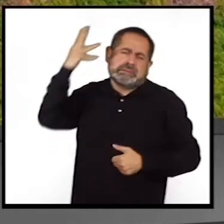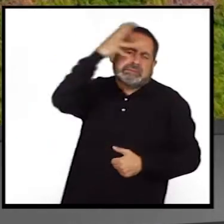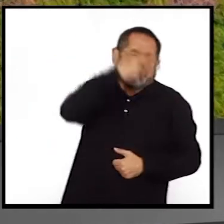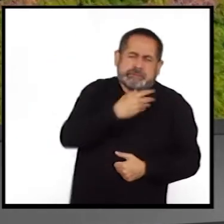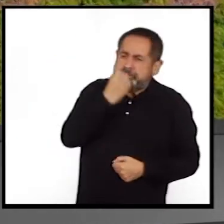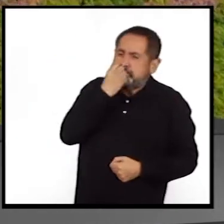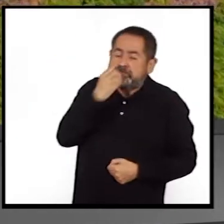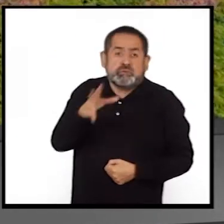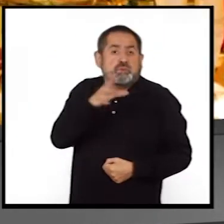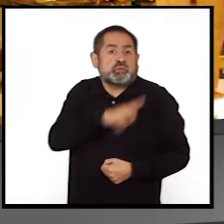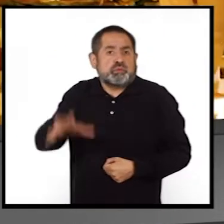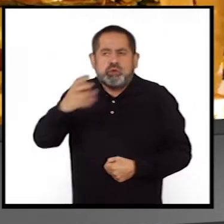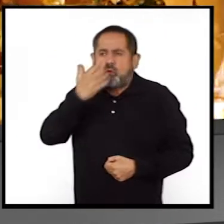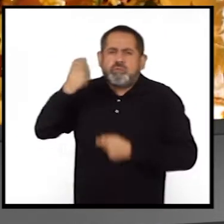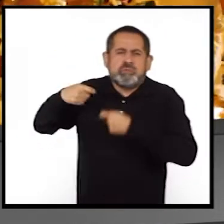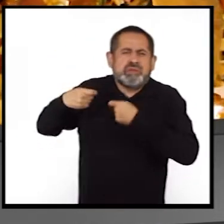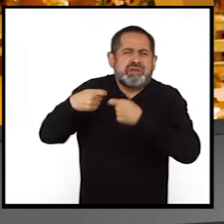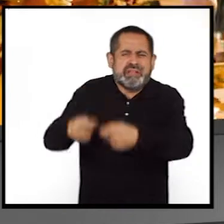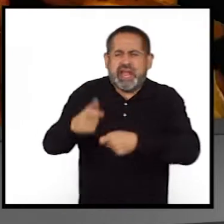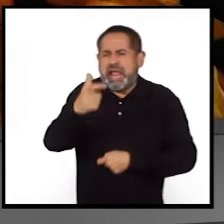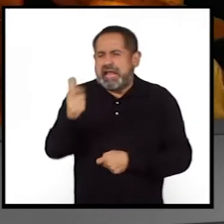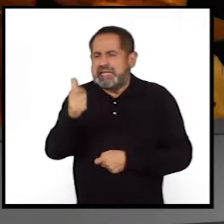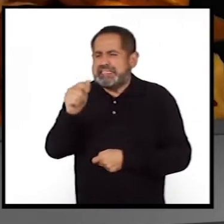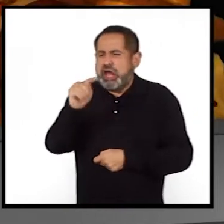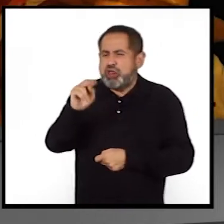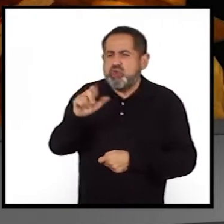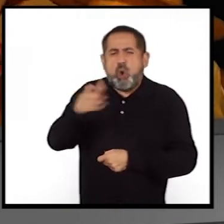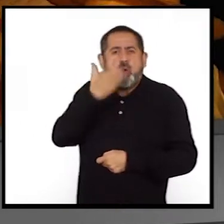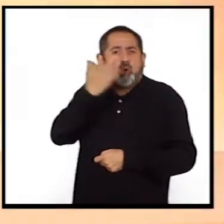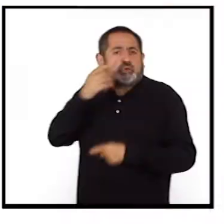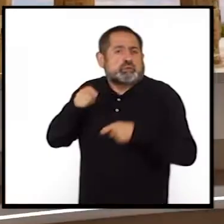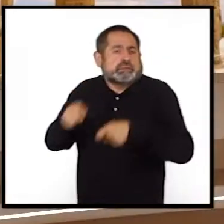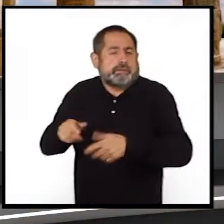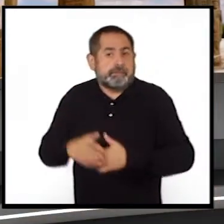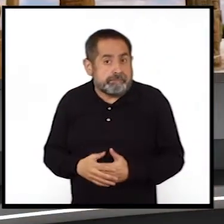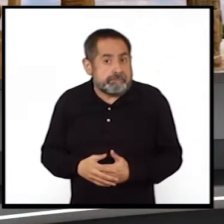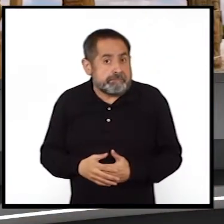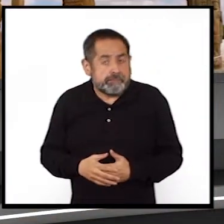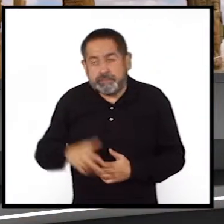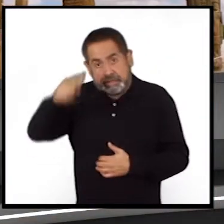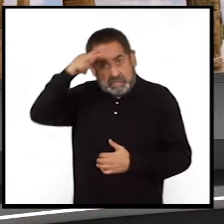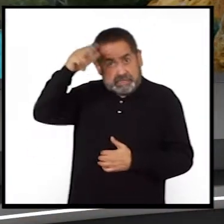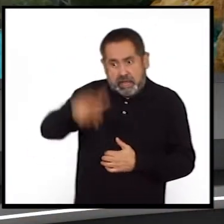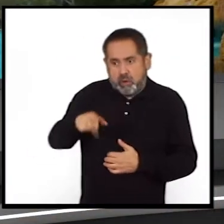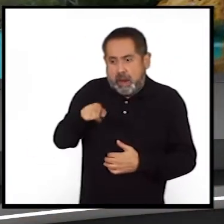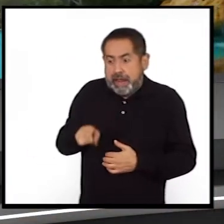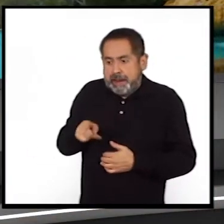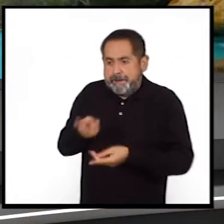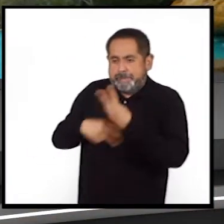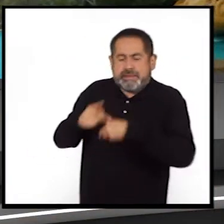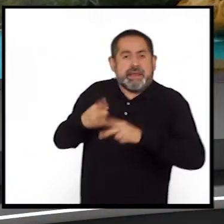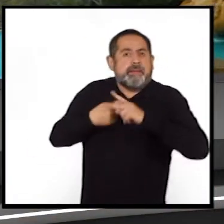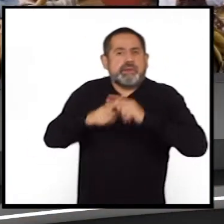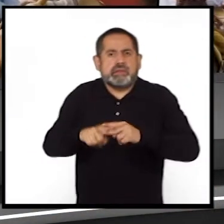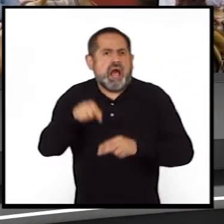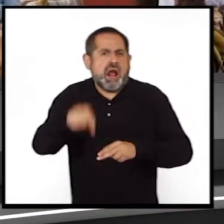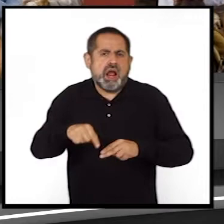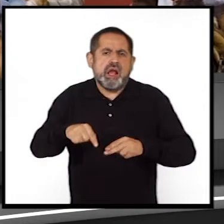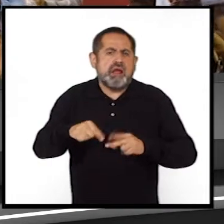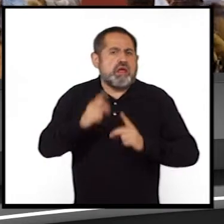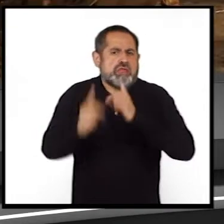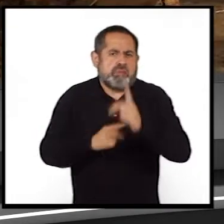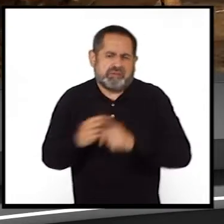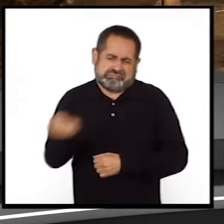con su más extraordinaria tradición, el Xantolo. Hidalgo, donde todo nace, cuna